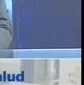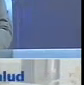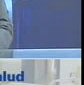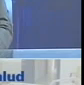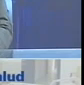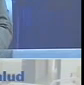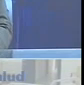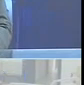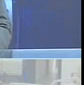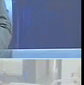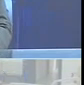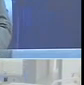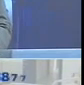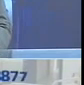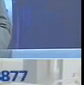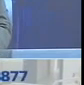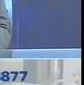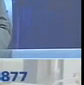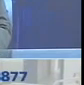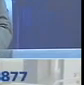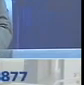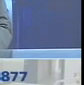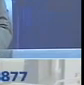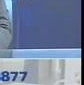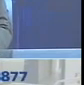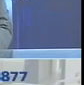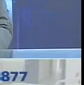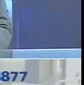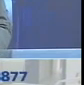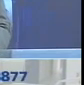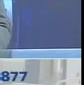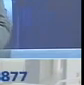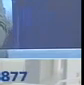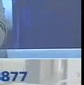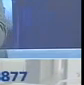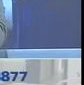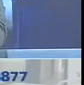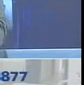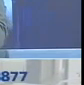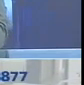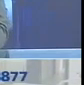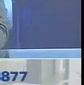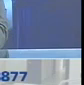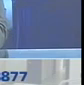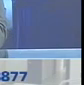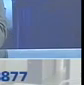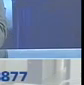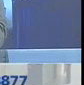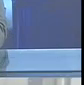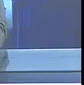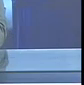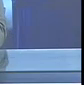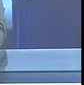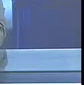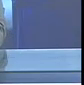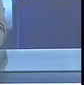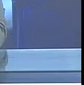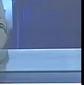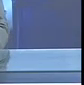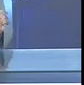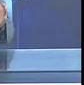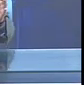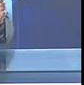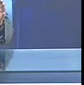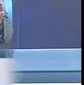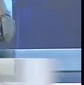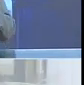consultas en medicina general, servicio de laboratorio, pediatría, cirugías y emergencias, hasta los mejores médicos especialistas que